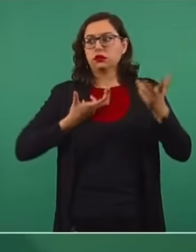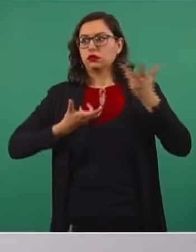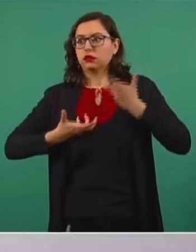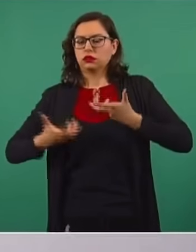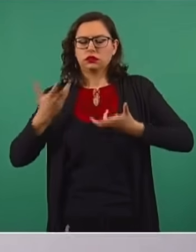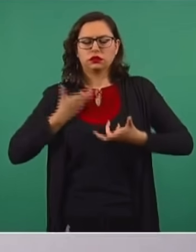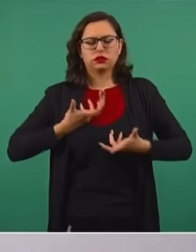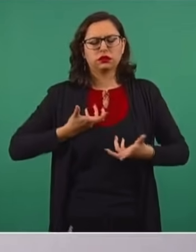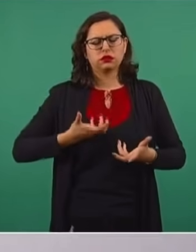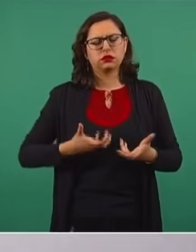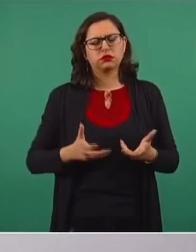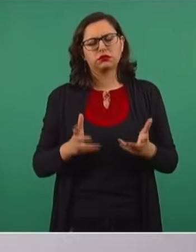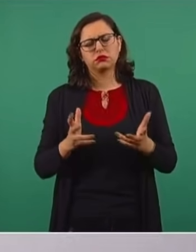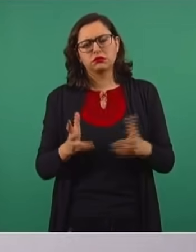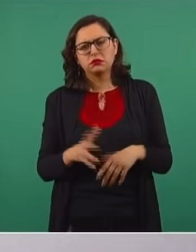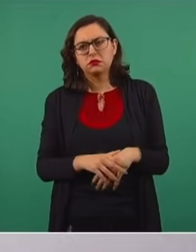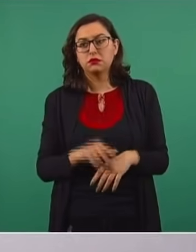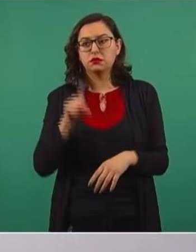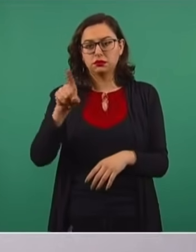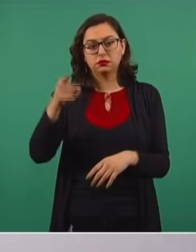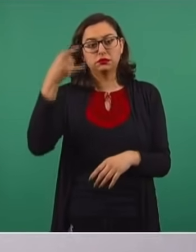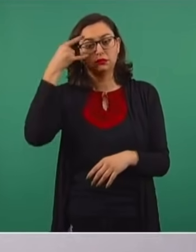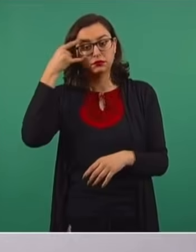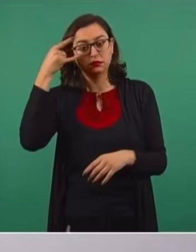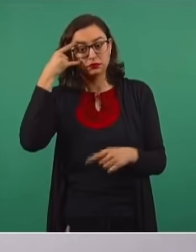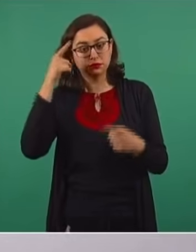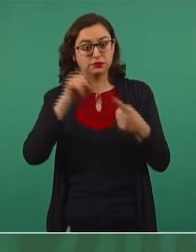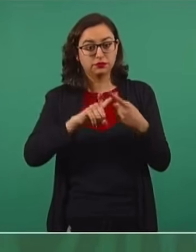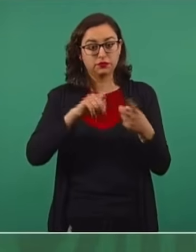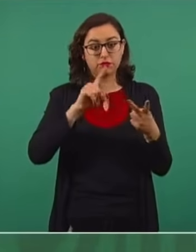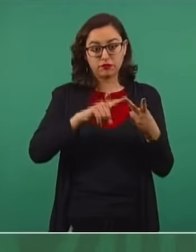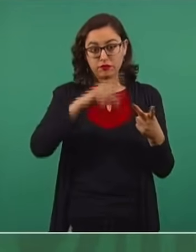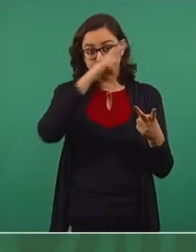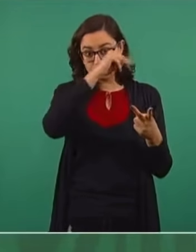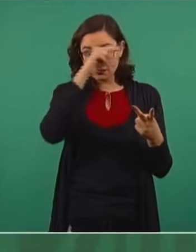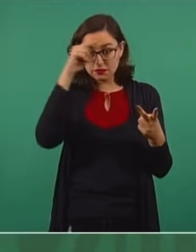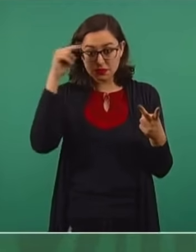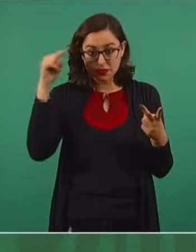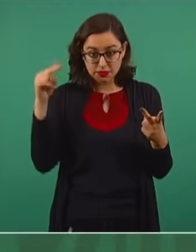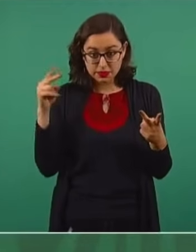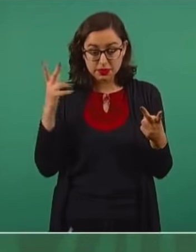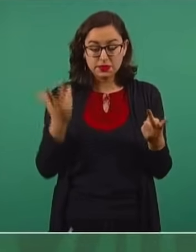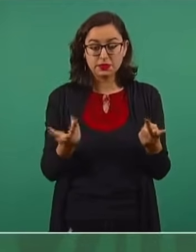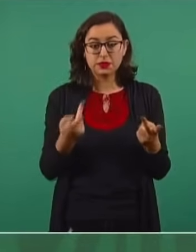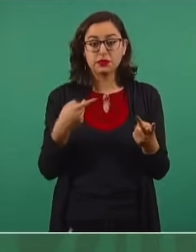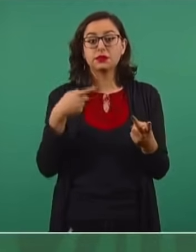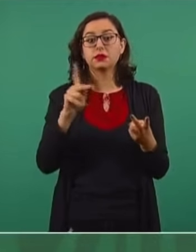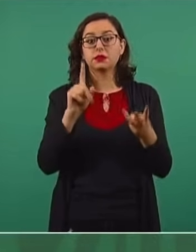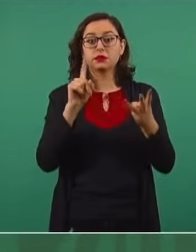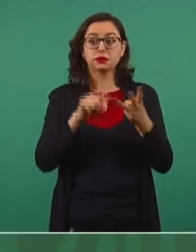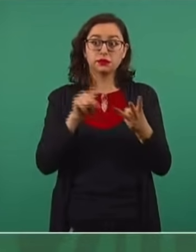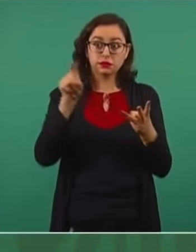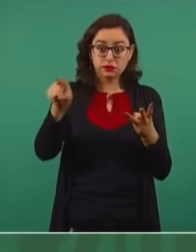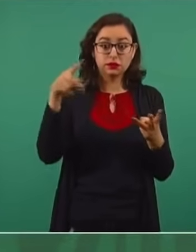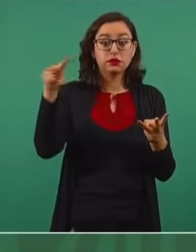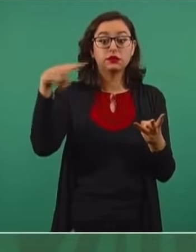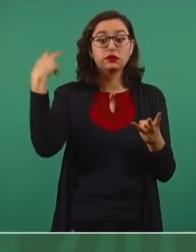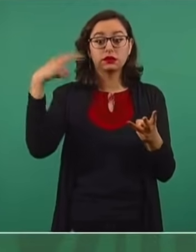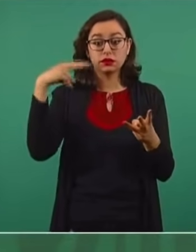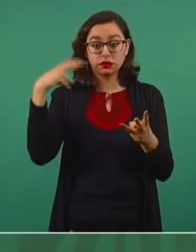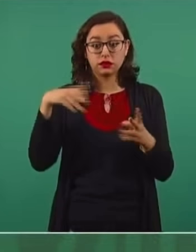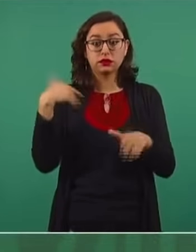lo digo por campeche y lo digo por nayarit pero también porque en veracruz van a comenzar